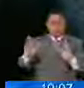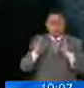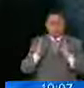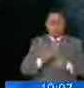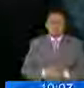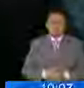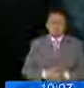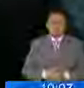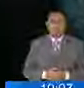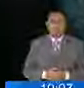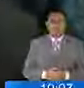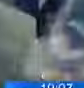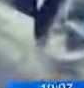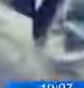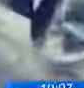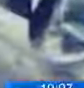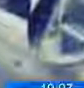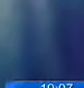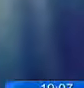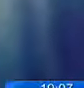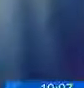Diego Bravo.